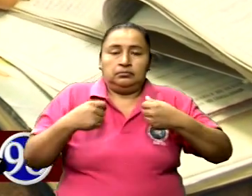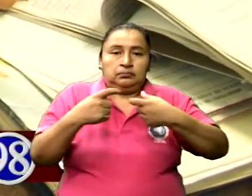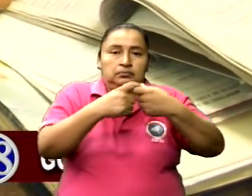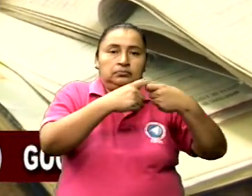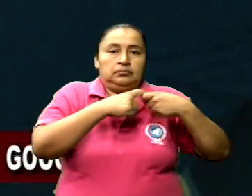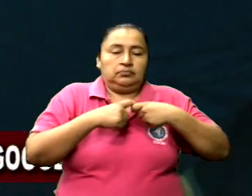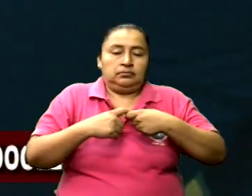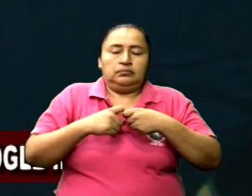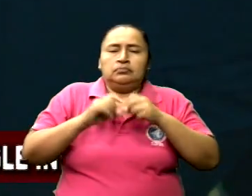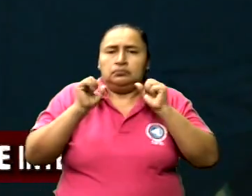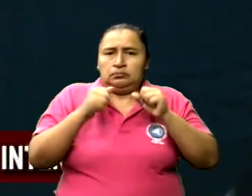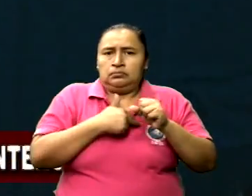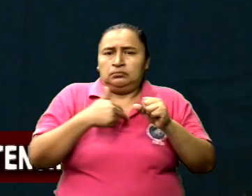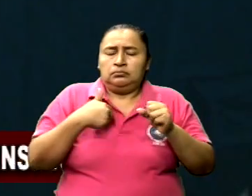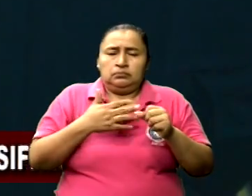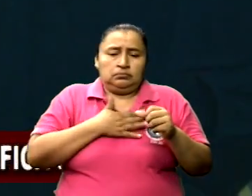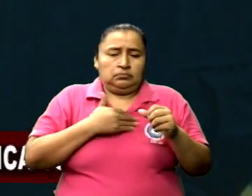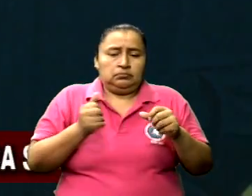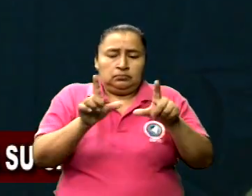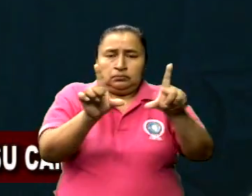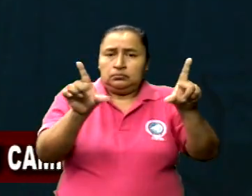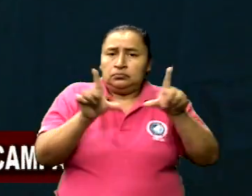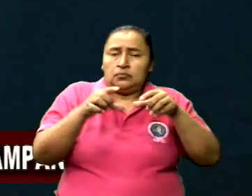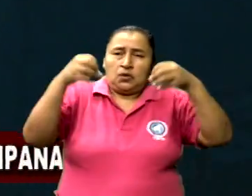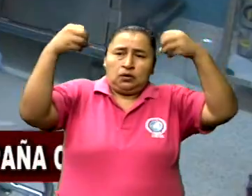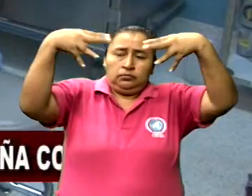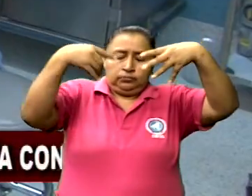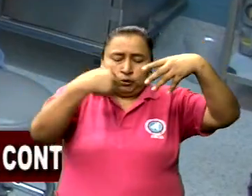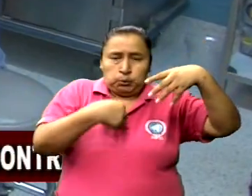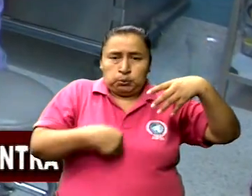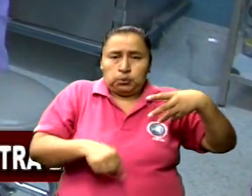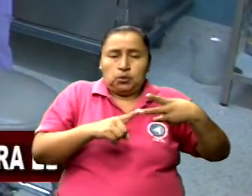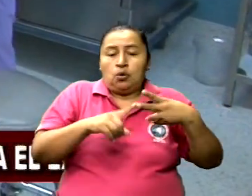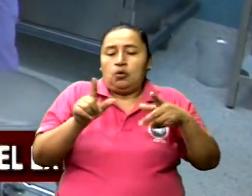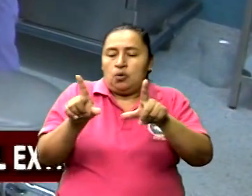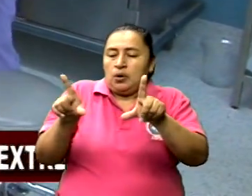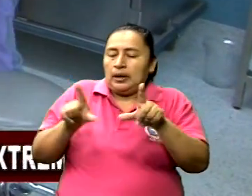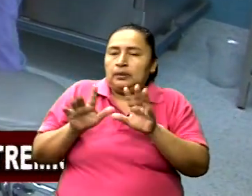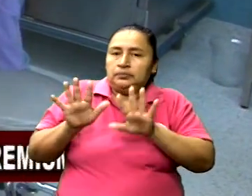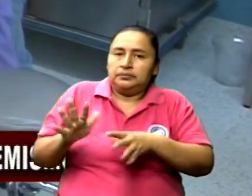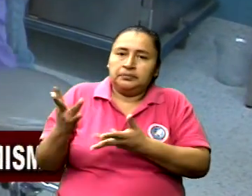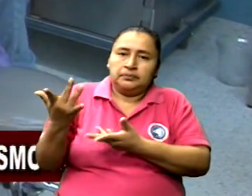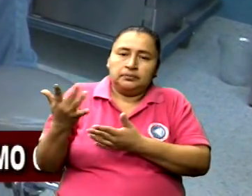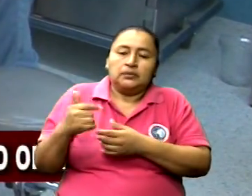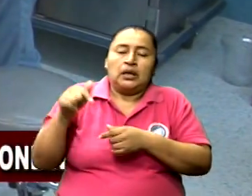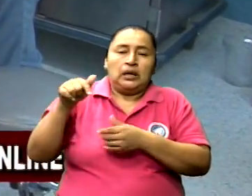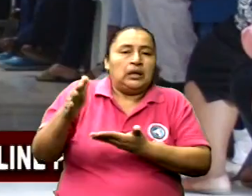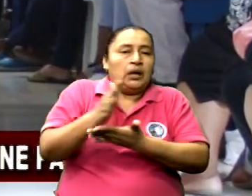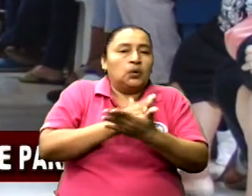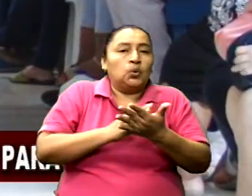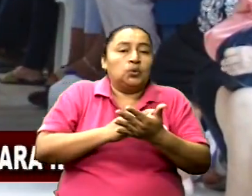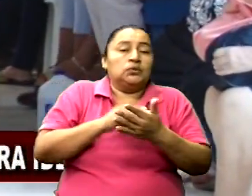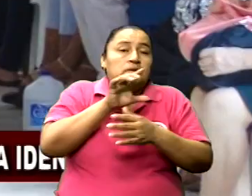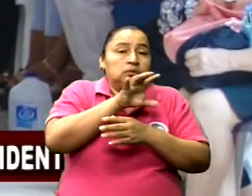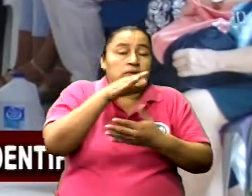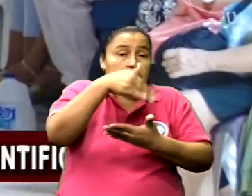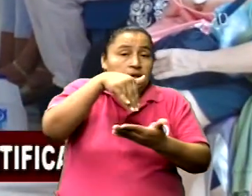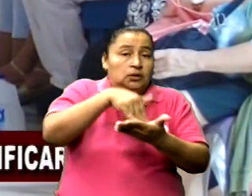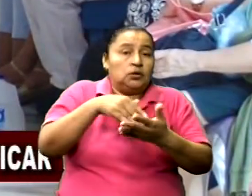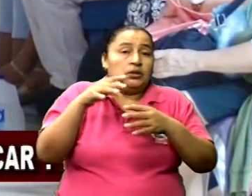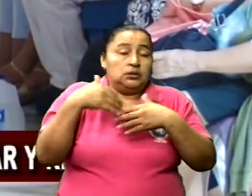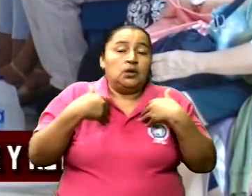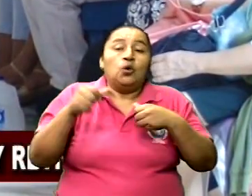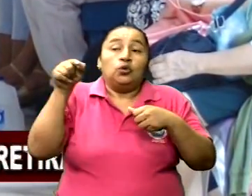la habilitación o mejora de los quirófanos o áreas de atención de consulta externa en aquellos centros de salud donde las